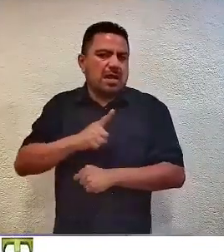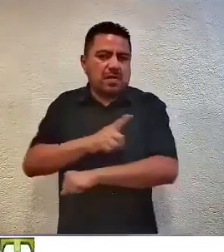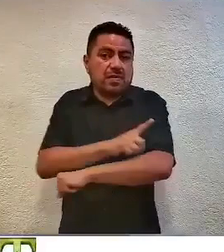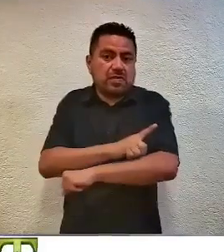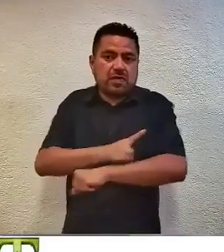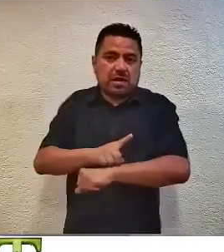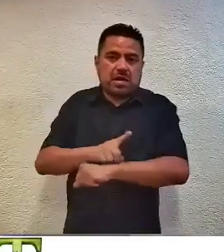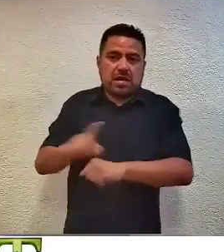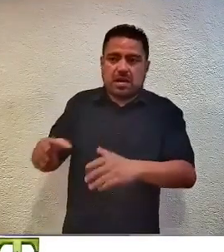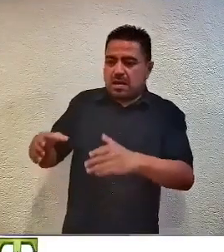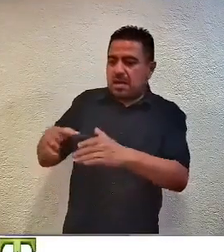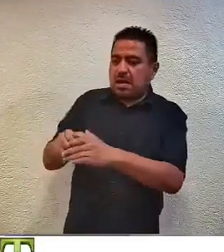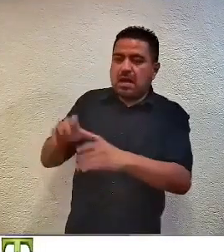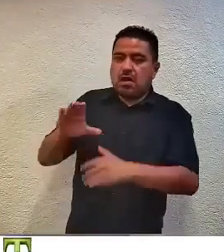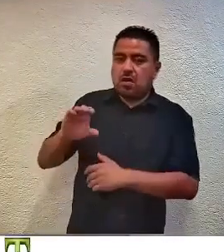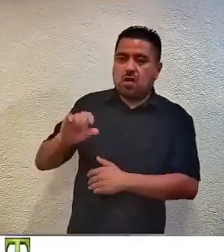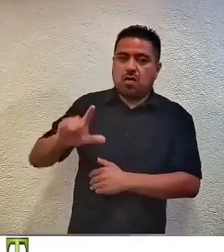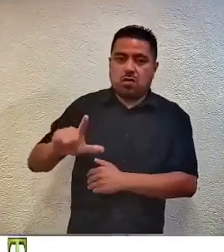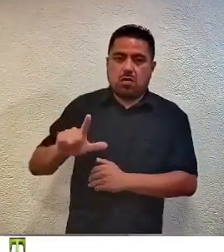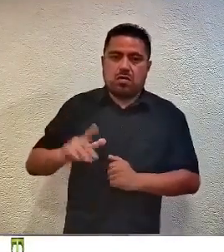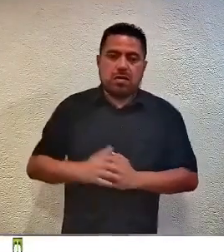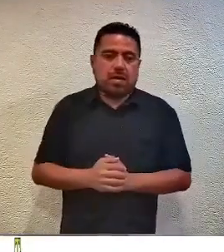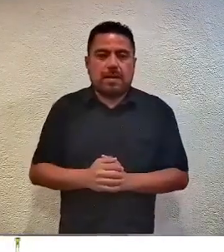de la colonia.